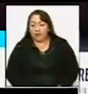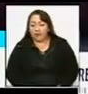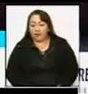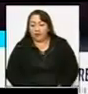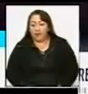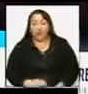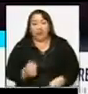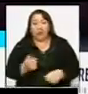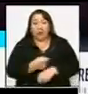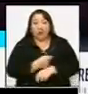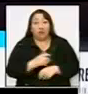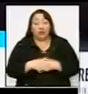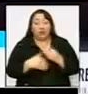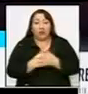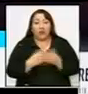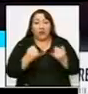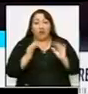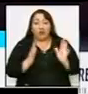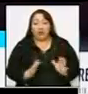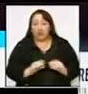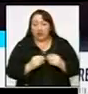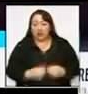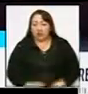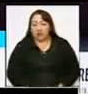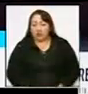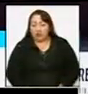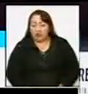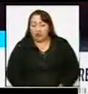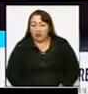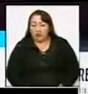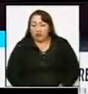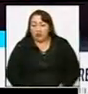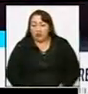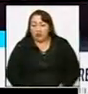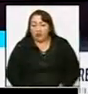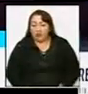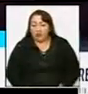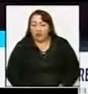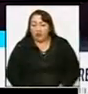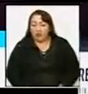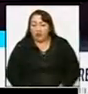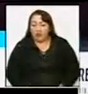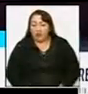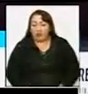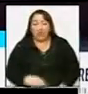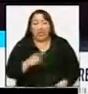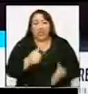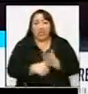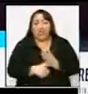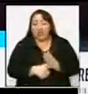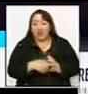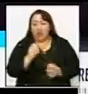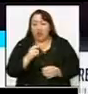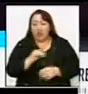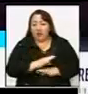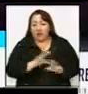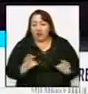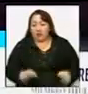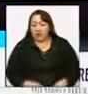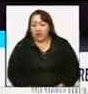32 horas, te declara totalmente independiente de ese partido. Ni la RENIES ni la OMP de ninguna manera, absolutamente.